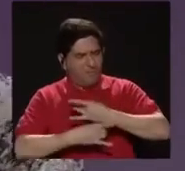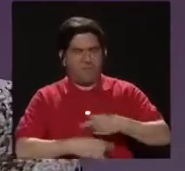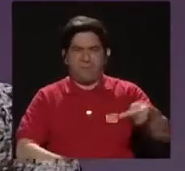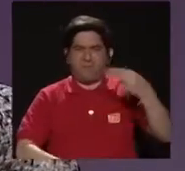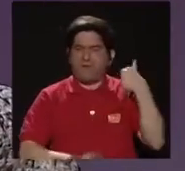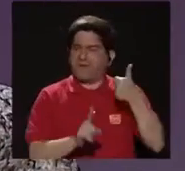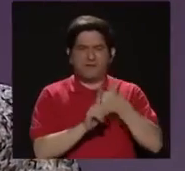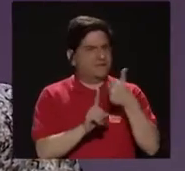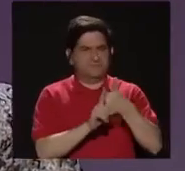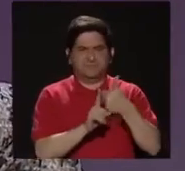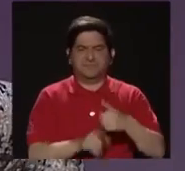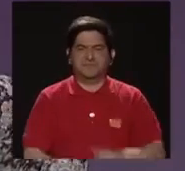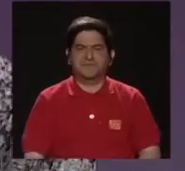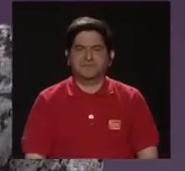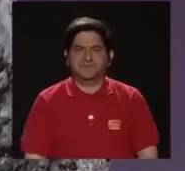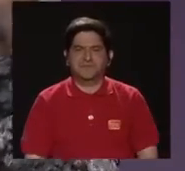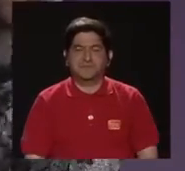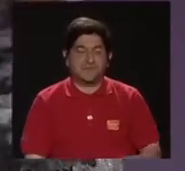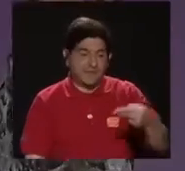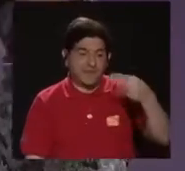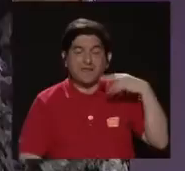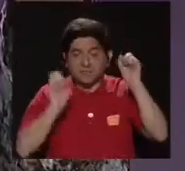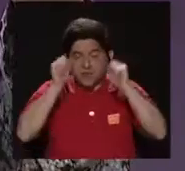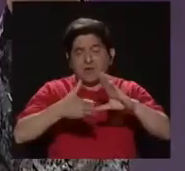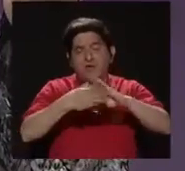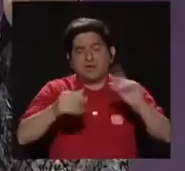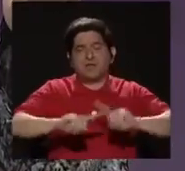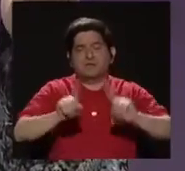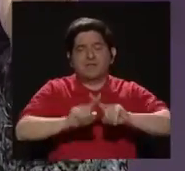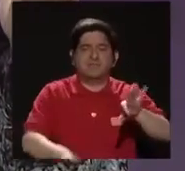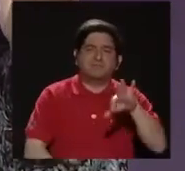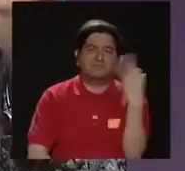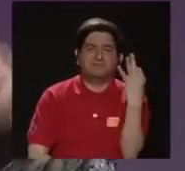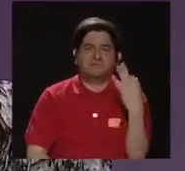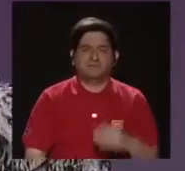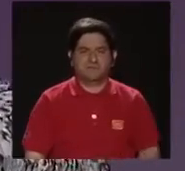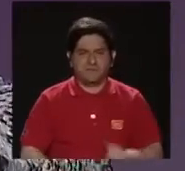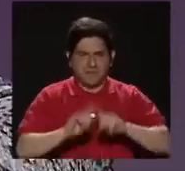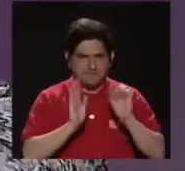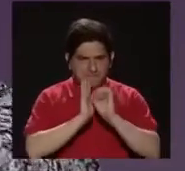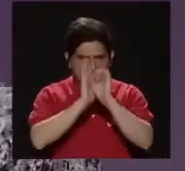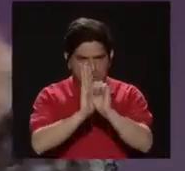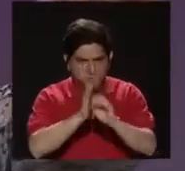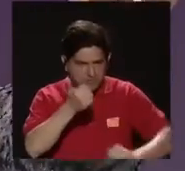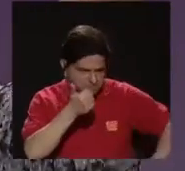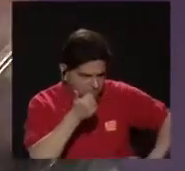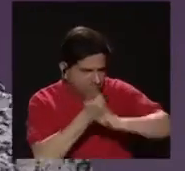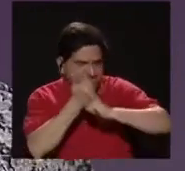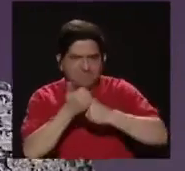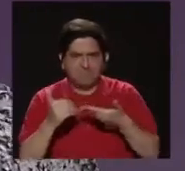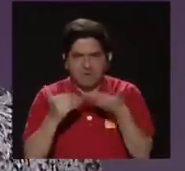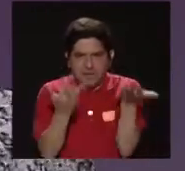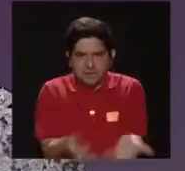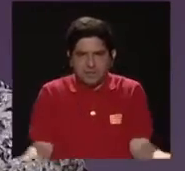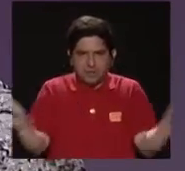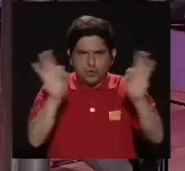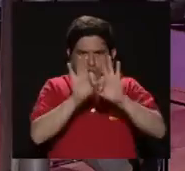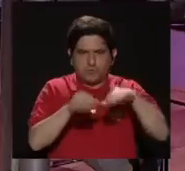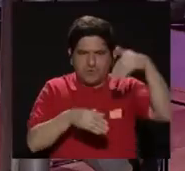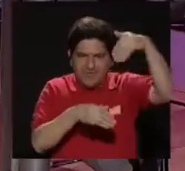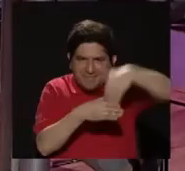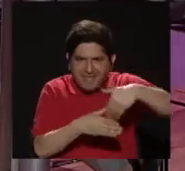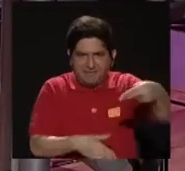historia misma, porque las historias pueden contarse de muchas maneras, pero los símbolos refuerzan elementos sustanciales de la